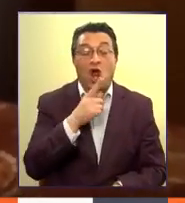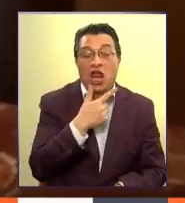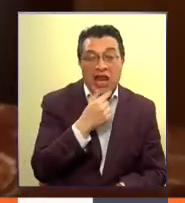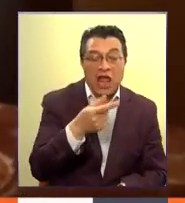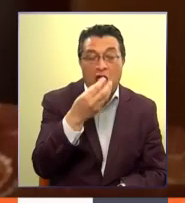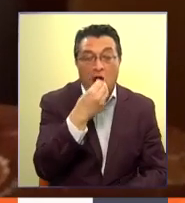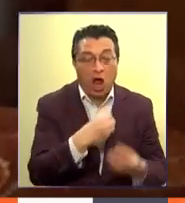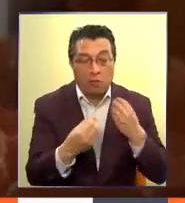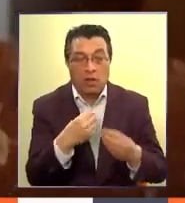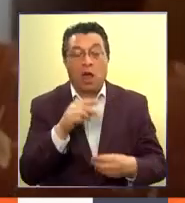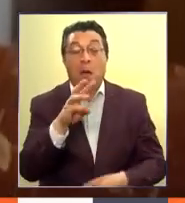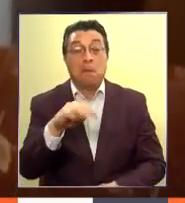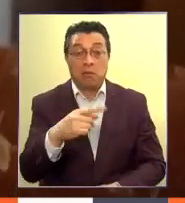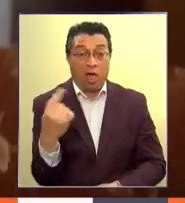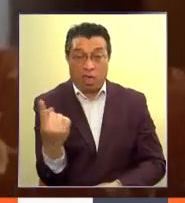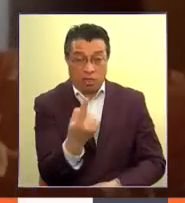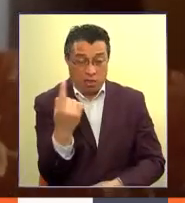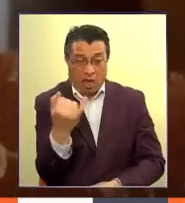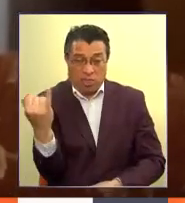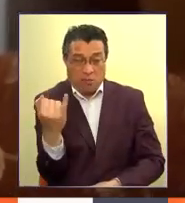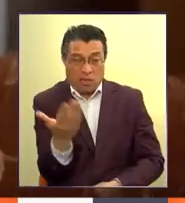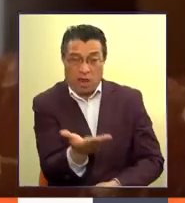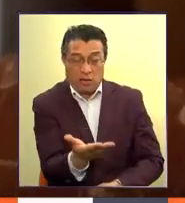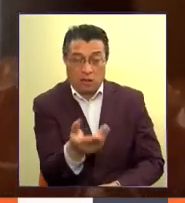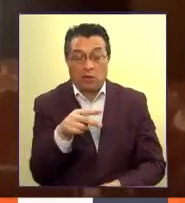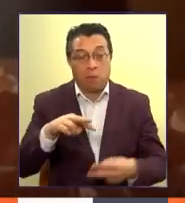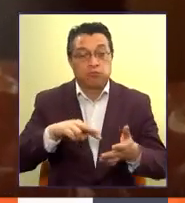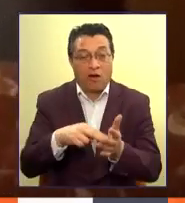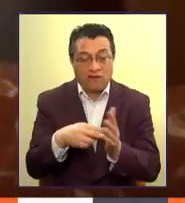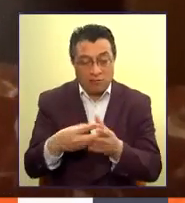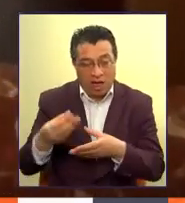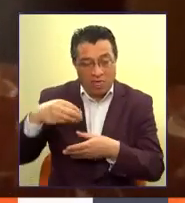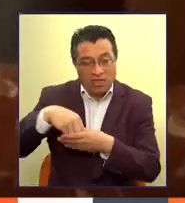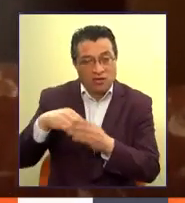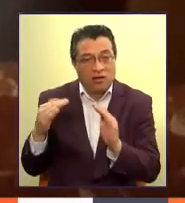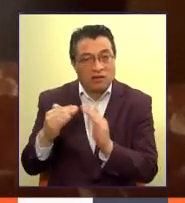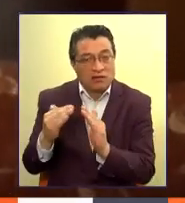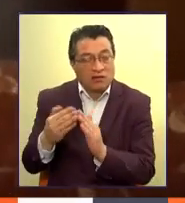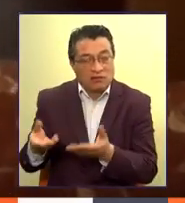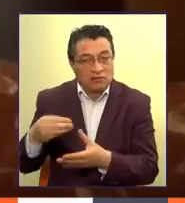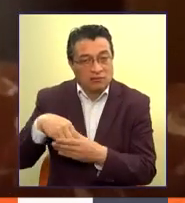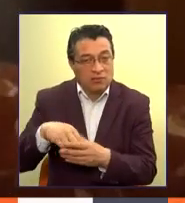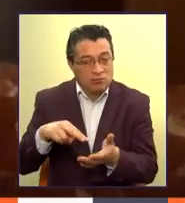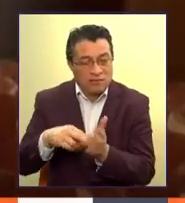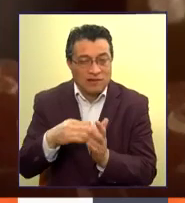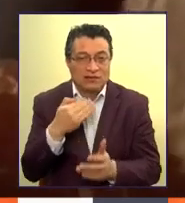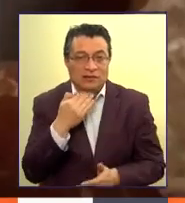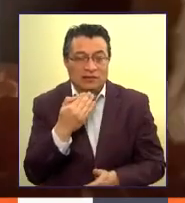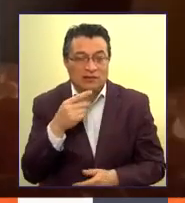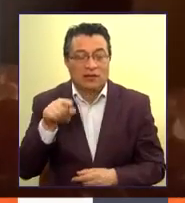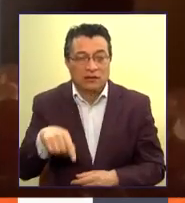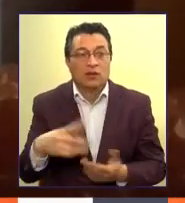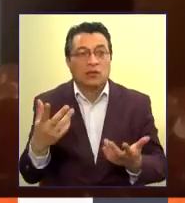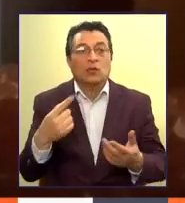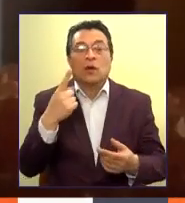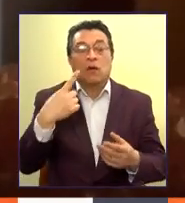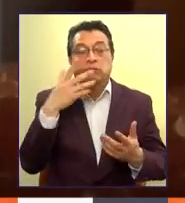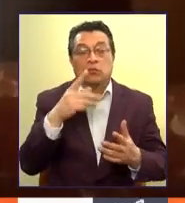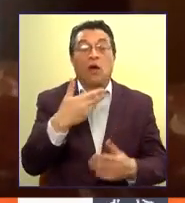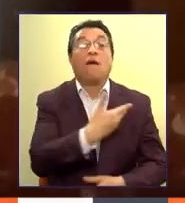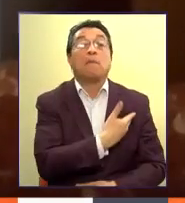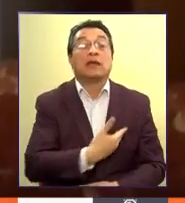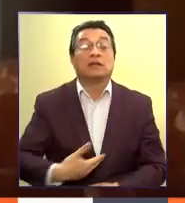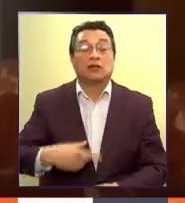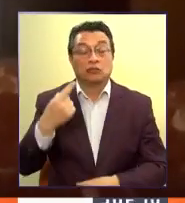mi mami es autovalente. Esto era un problema doméstico que pasó por una foto que sacó el presidente,